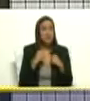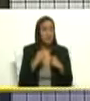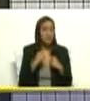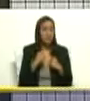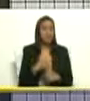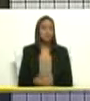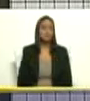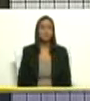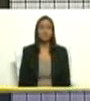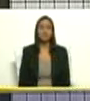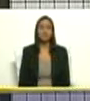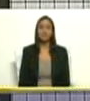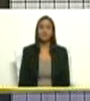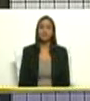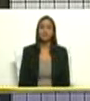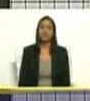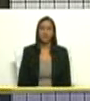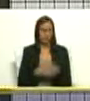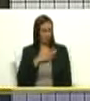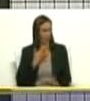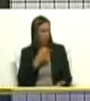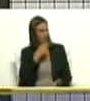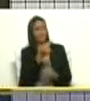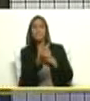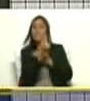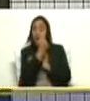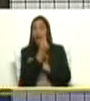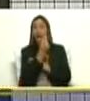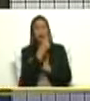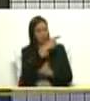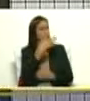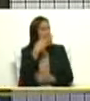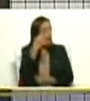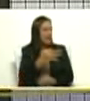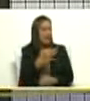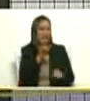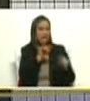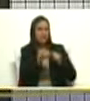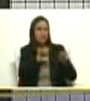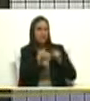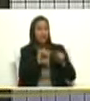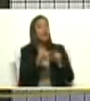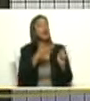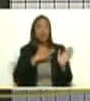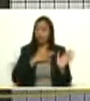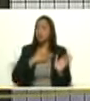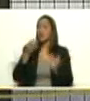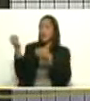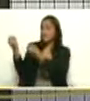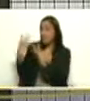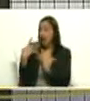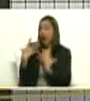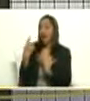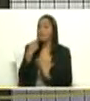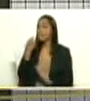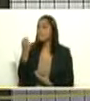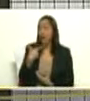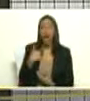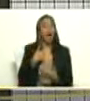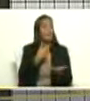mucho cómo tú vas a creer chisme y chisme yo le dije mira me llegó de esta fuente de esta fuente y esta gente sabe lo que dice